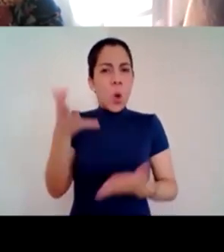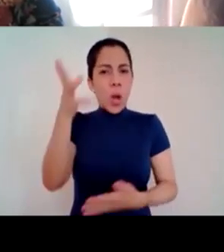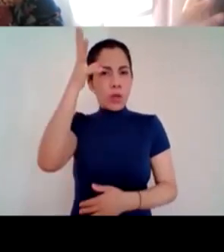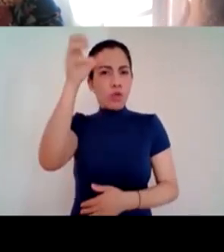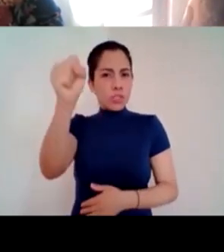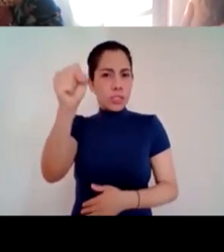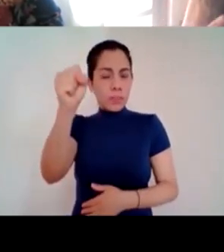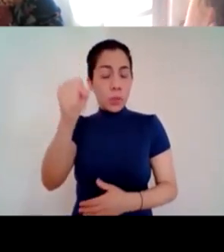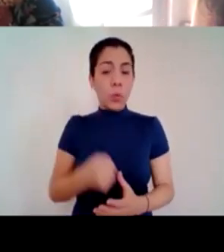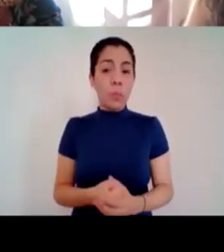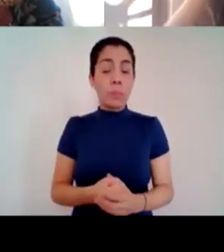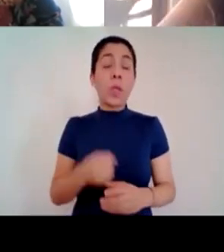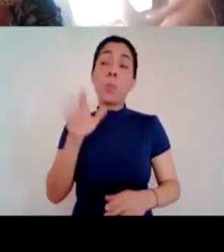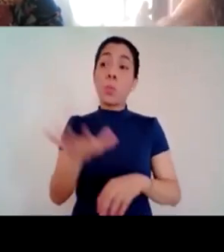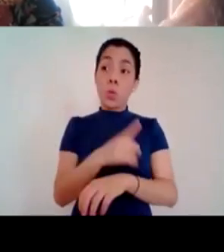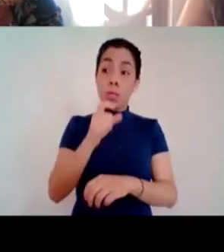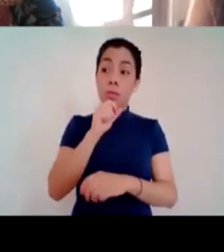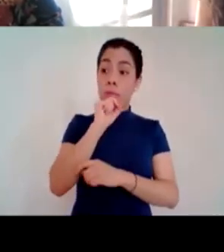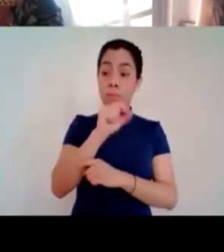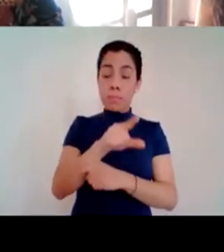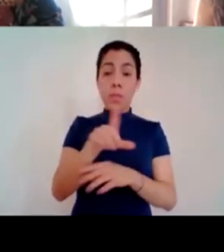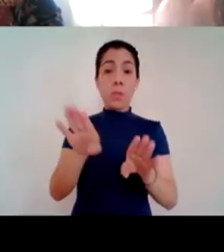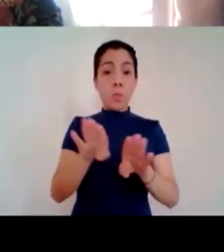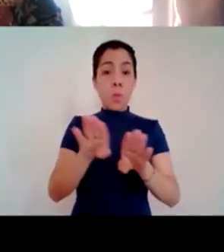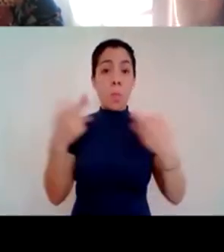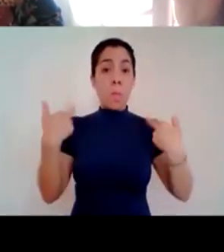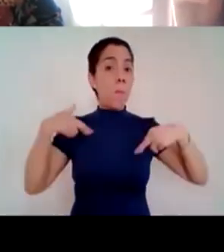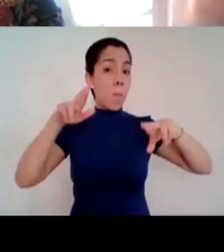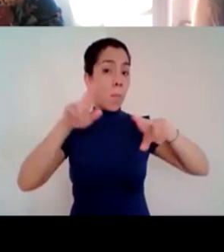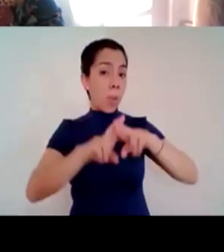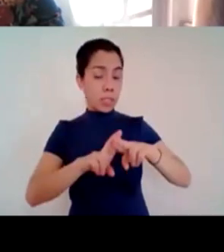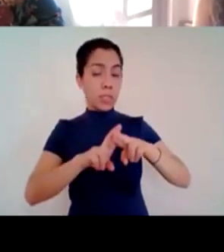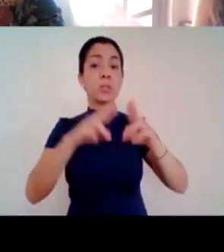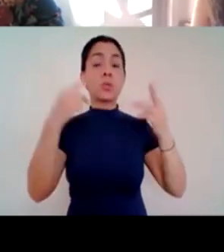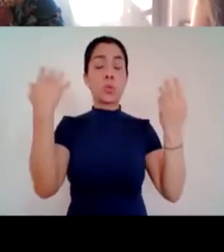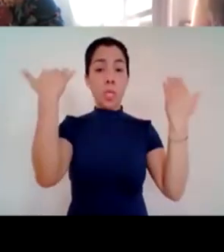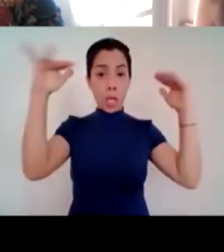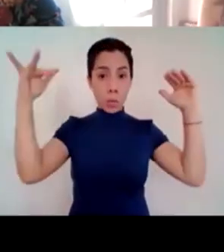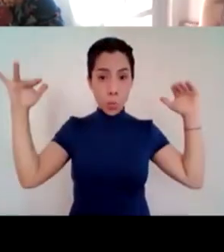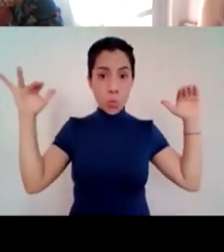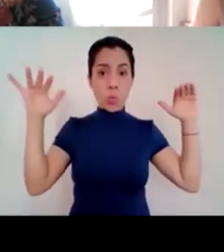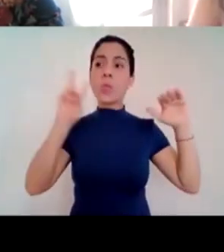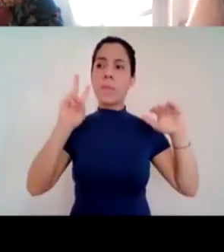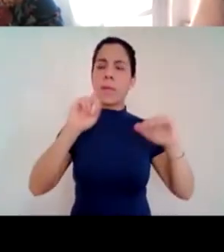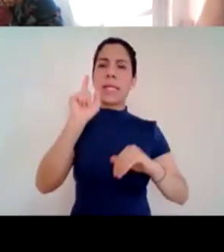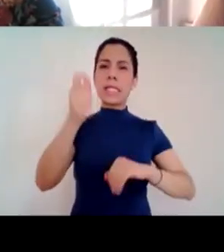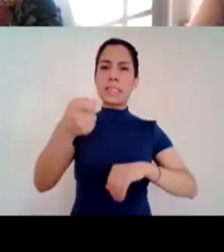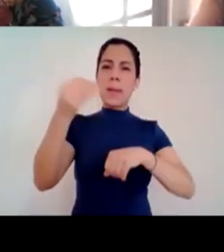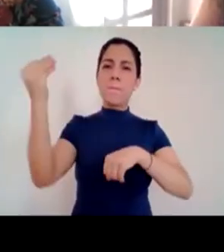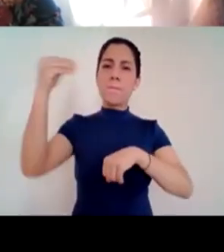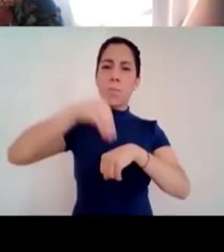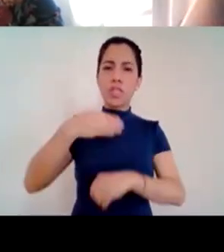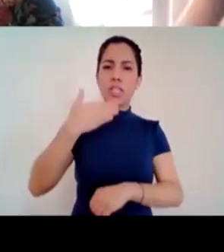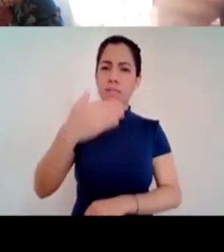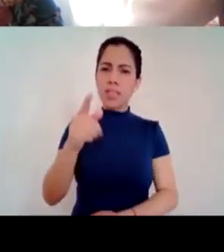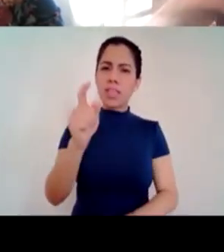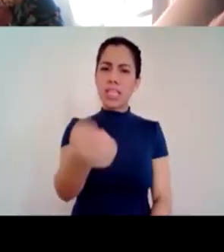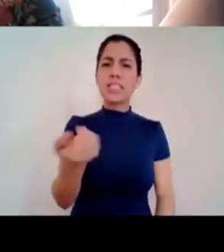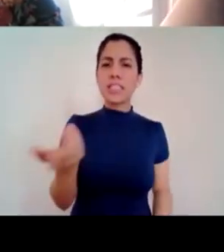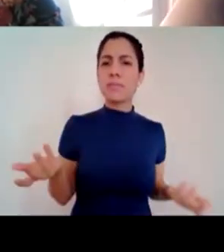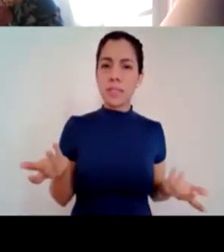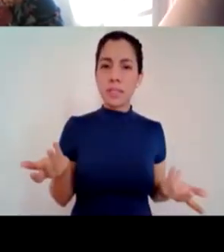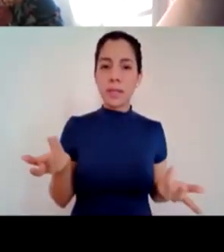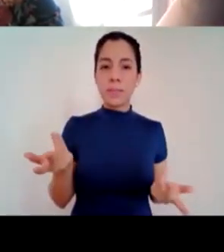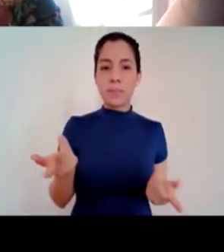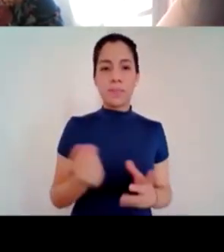responsabilizarnos de lo que nos toca a la hora de favorecer que un niño pueda portarse bien y qué es eso portarse bien y déjenme ver además de eso mientras ustedes me